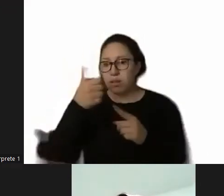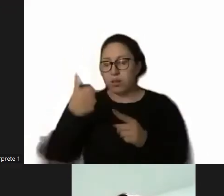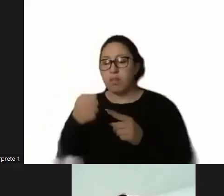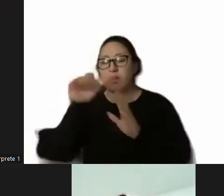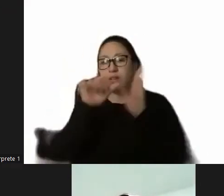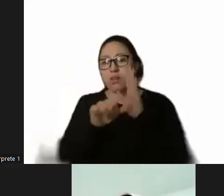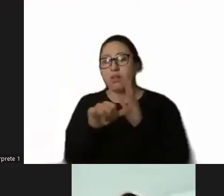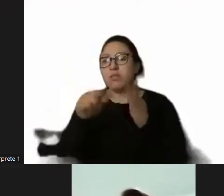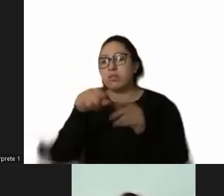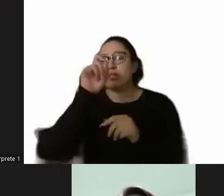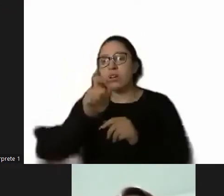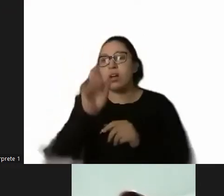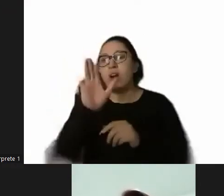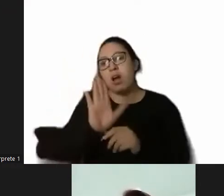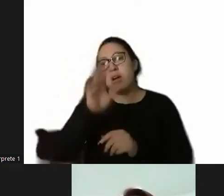lo mejor nos puede platicar